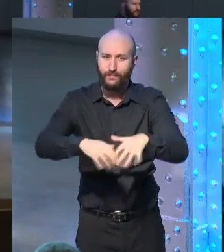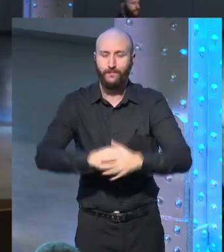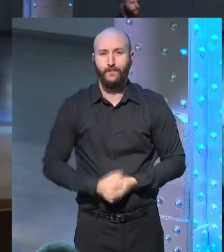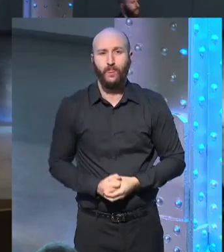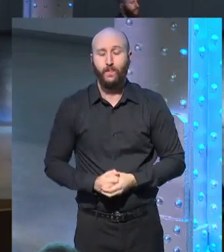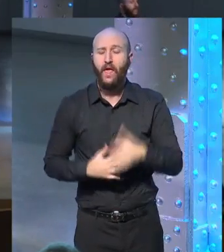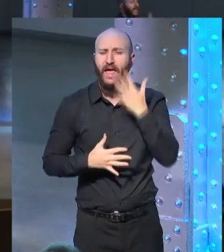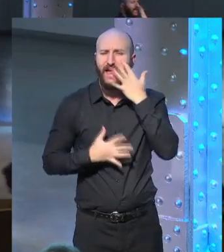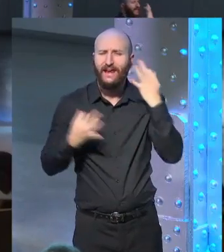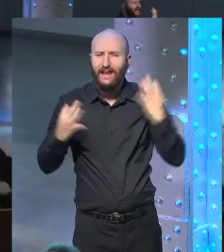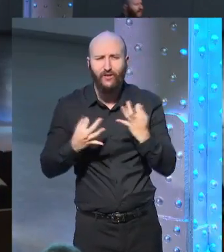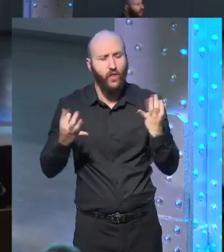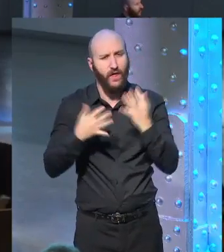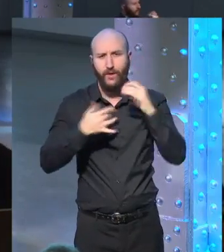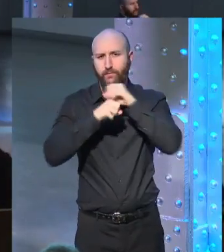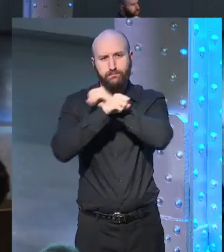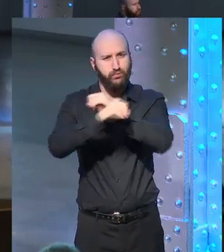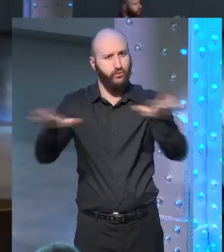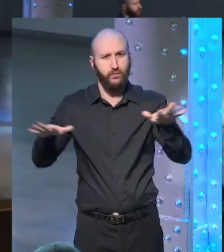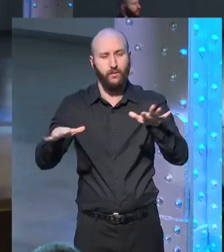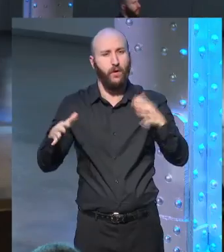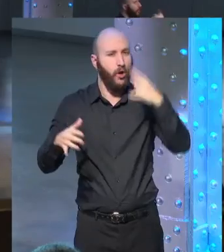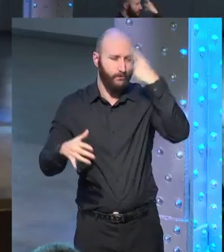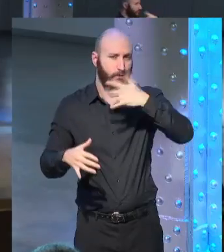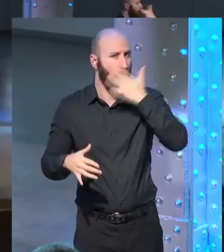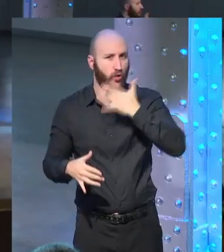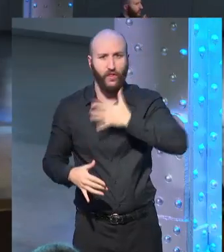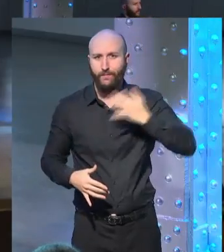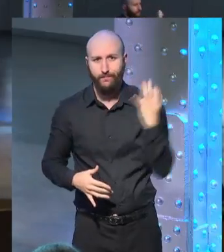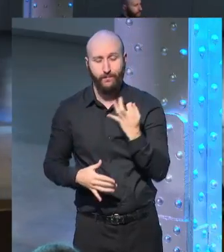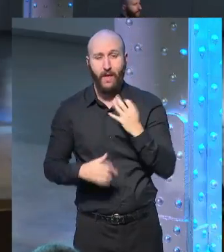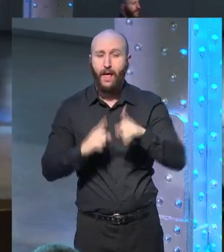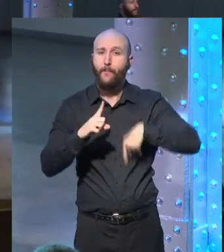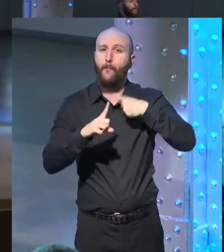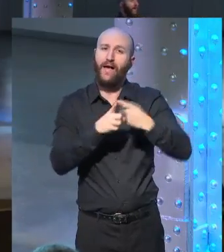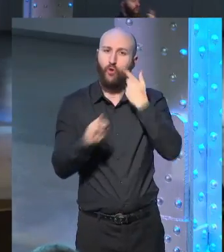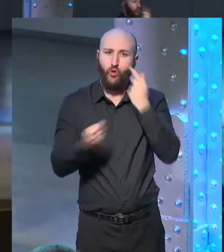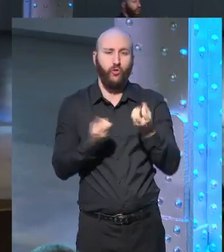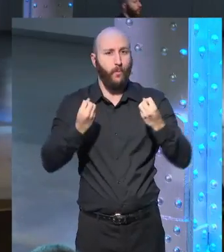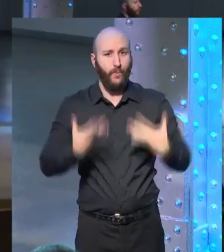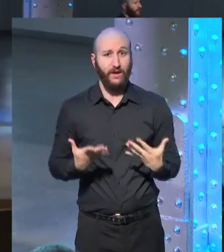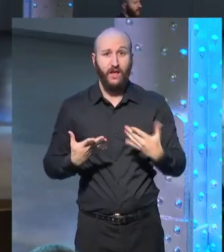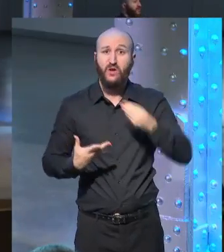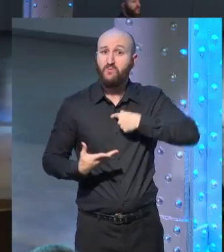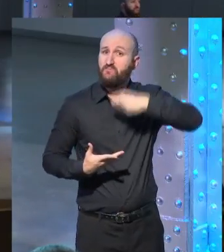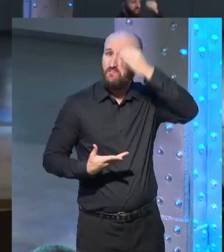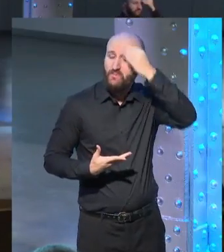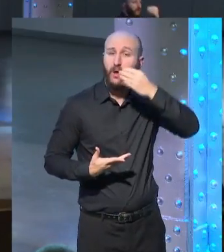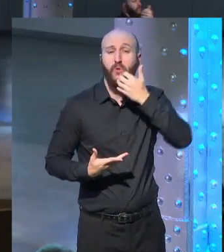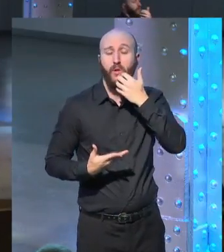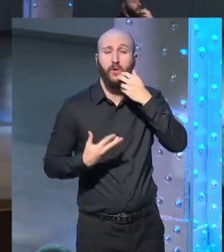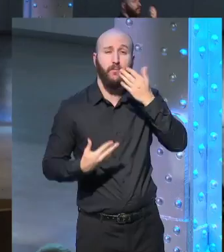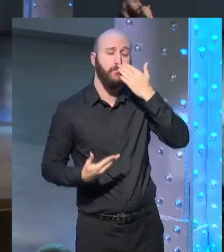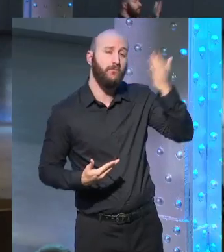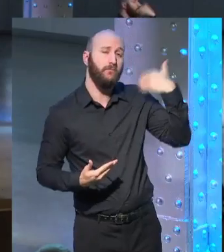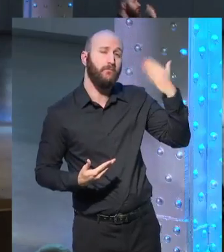Estos riesgos tienen que ser conocidos y tienen que ser gestionados de forma adecuada. Yo creo que hoy en día, si miramos un poco atrás con la